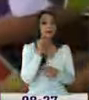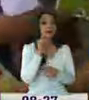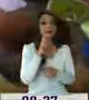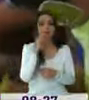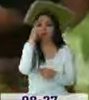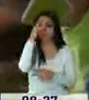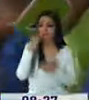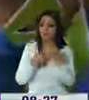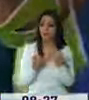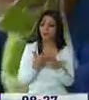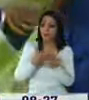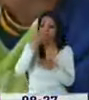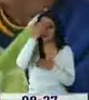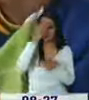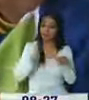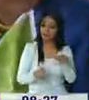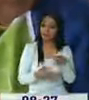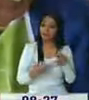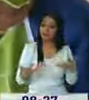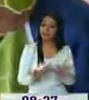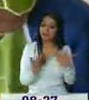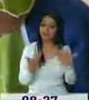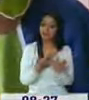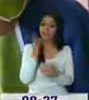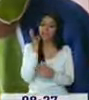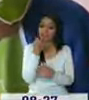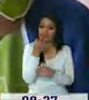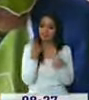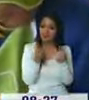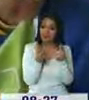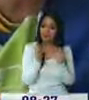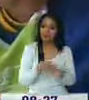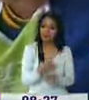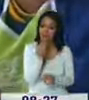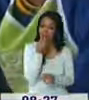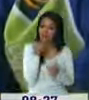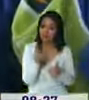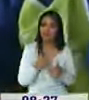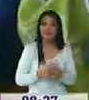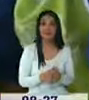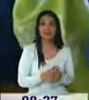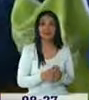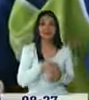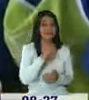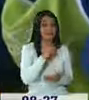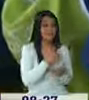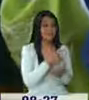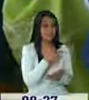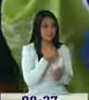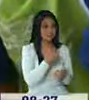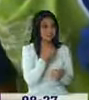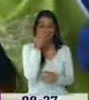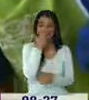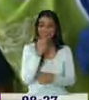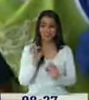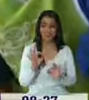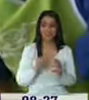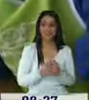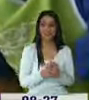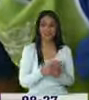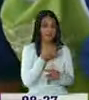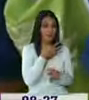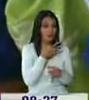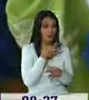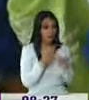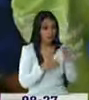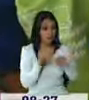Hoy vas a aprender a hacer una receta súper rápida para que sepas cómo alimentarte. Sí. ¿Qué te parece, chévere? Chévere. ¿Qué te gustan todos los